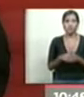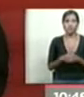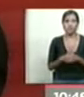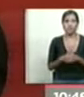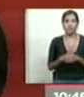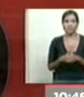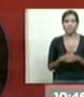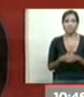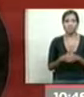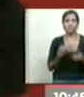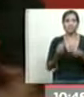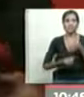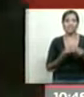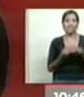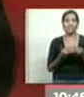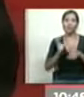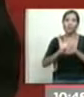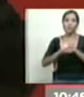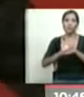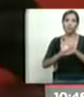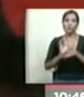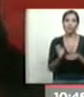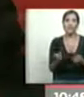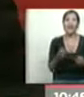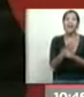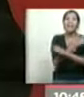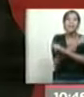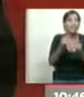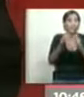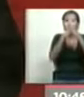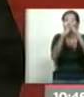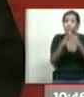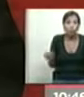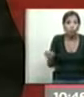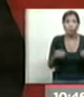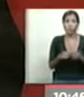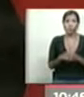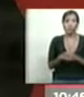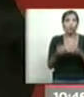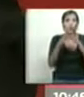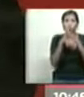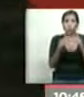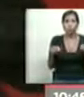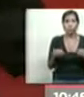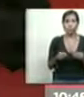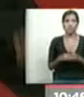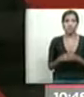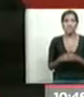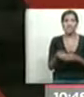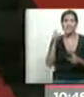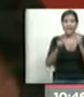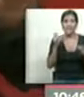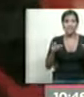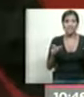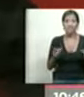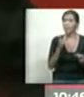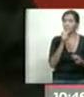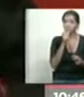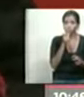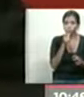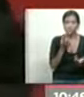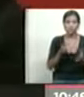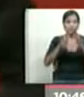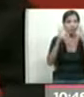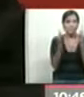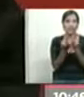utilizó en Ecuador. Acabaron con todo, Pedro, con todo. ¿Sabe? La gente, pregúntale a sus familiares, que deben tener algunos